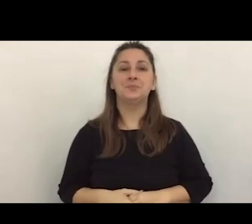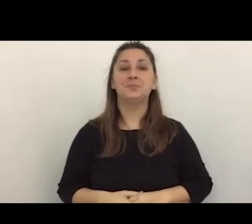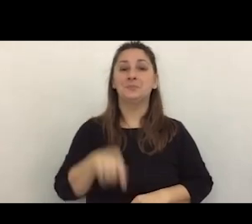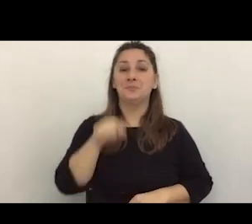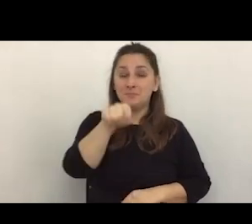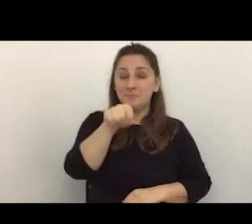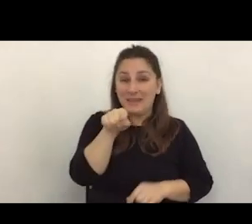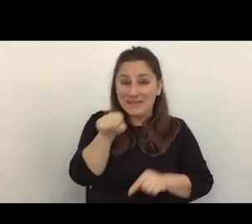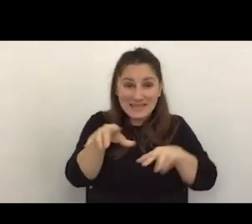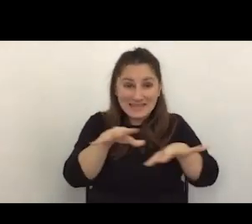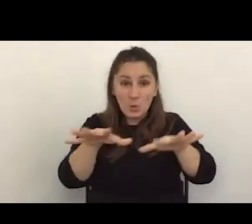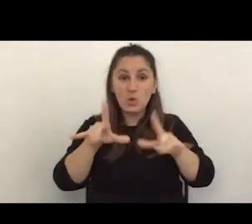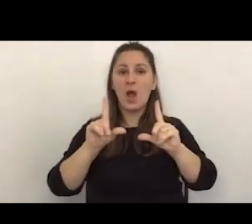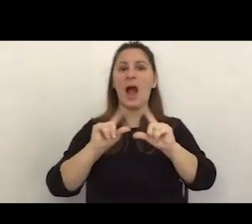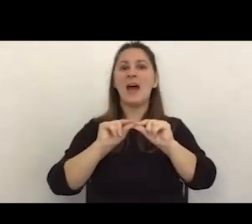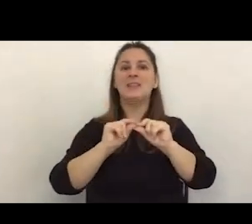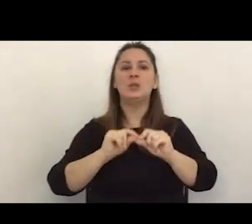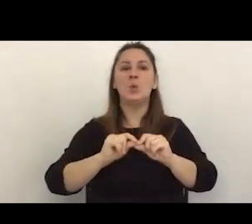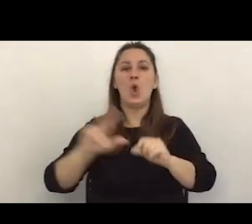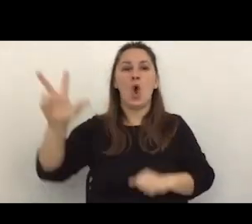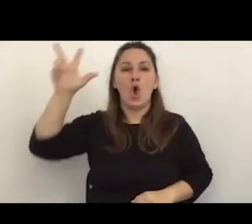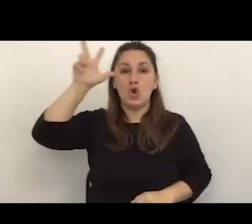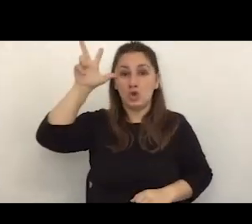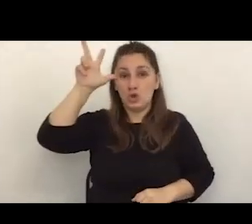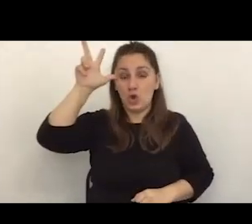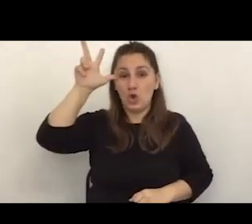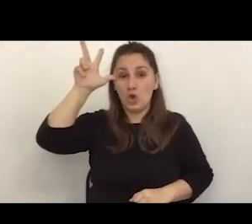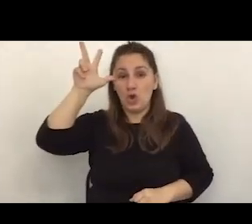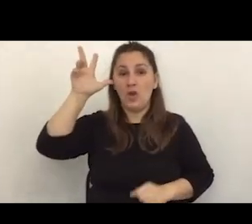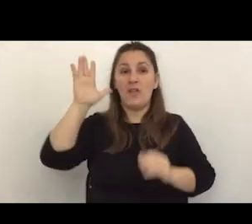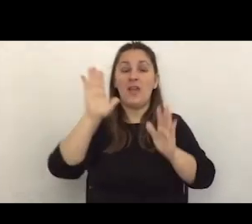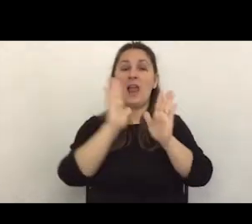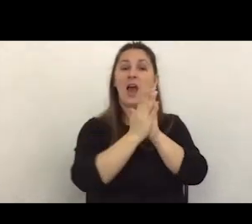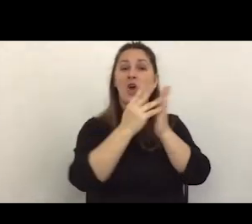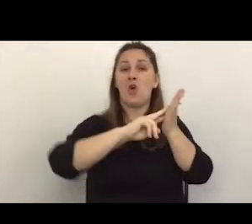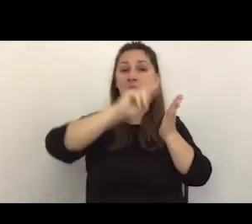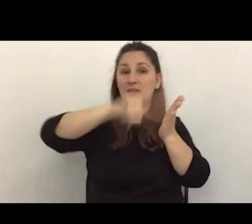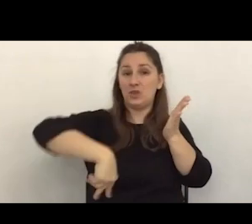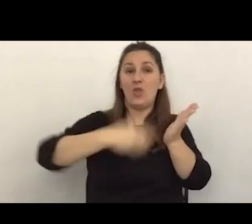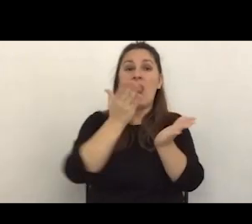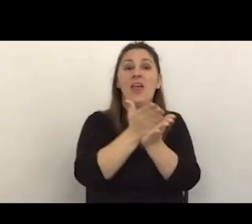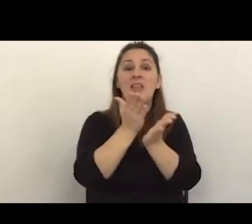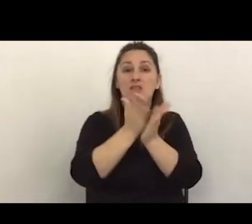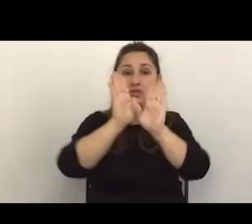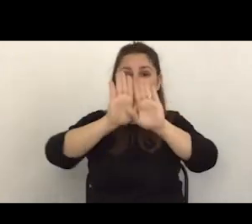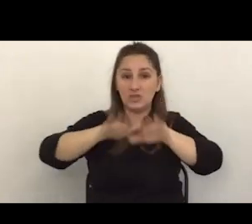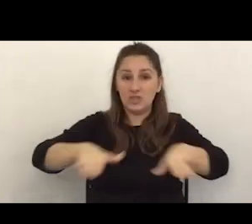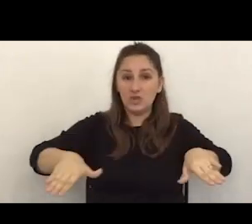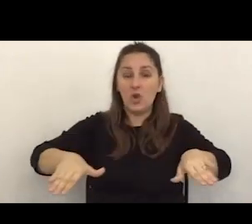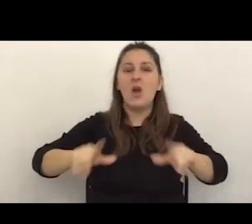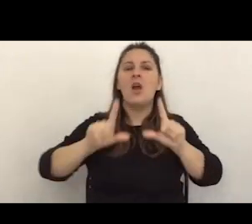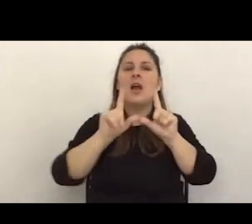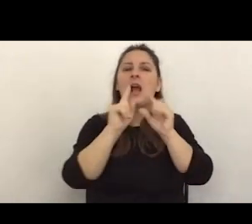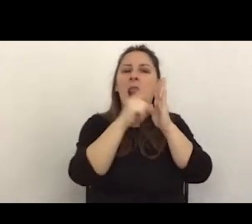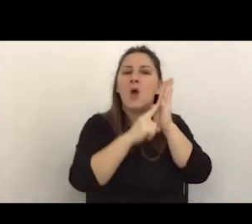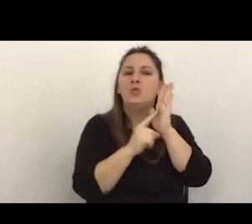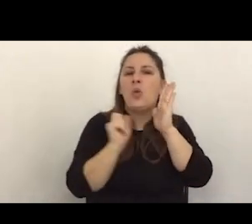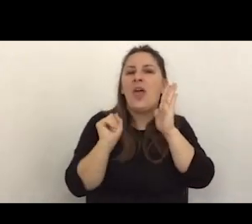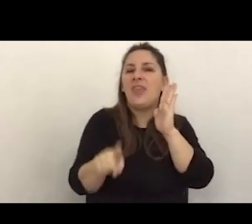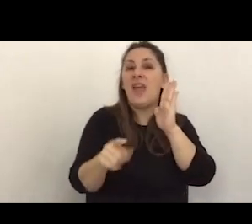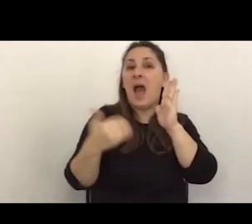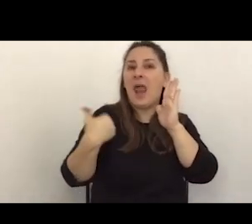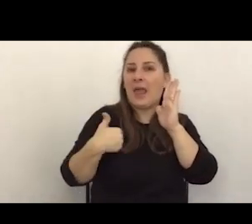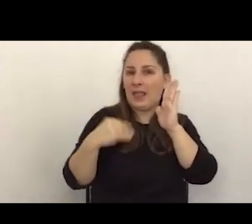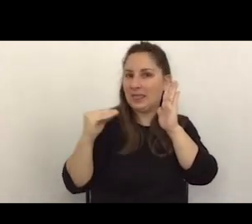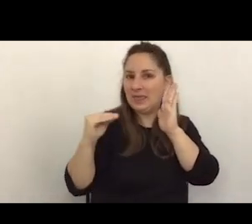el artículo 8º de la Convención de los Derechos del Niño, que se conoce como cláusula argentina, donde